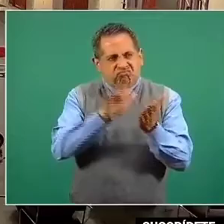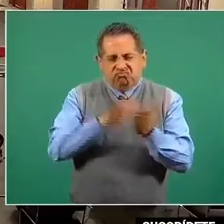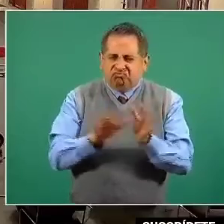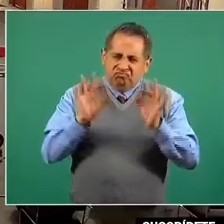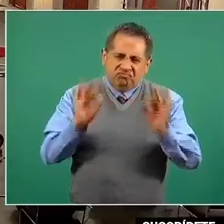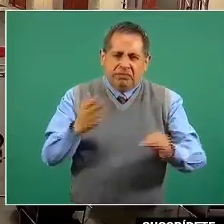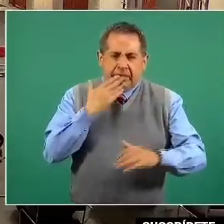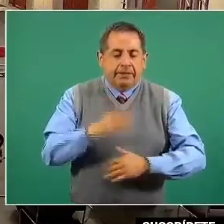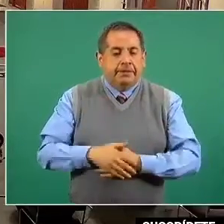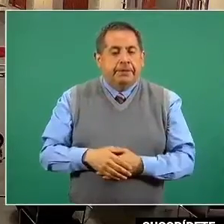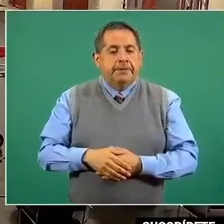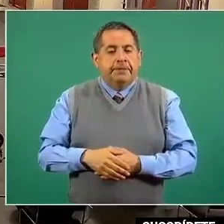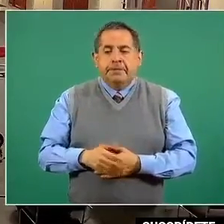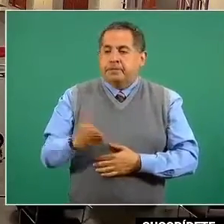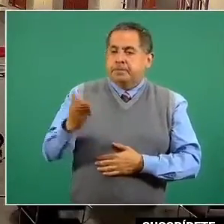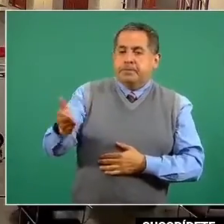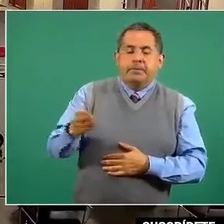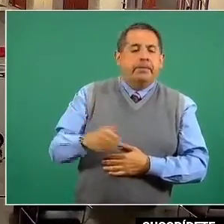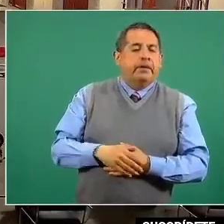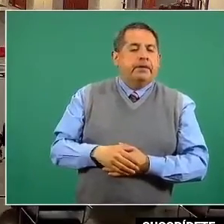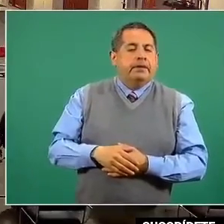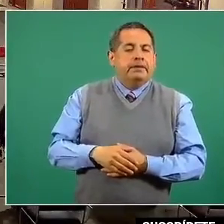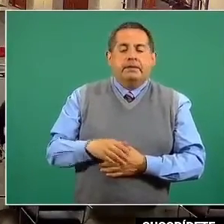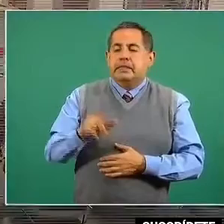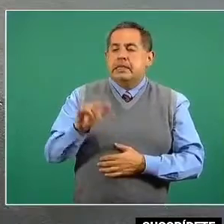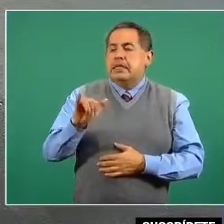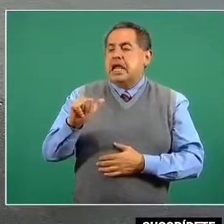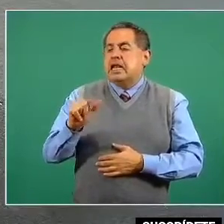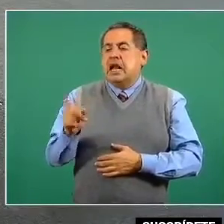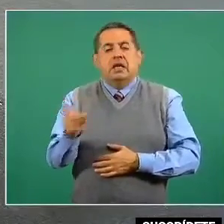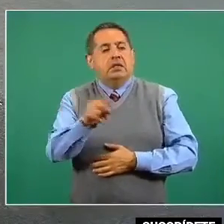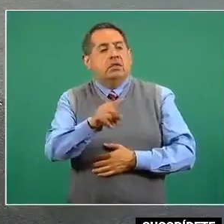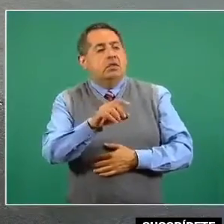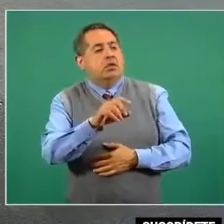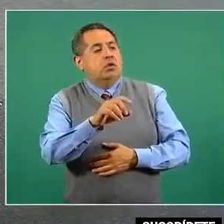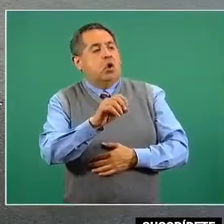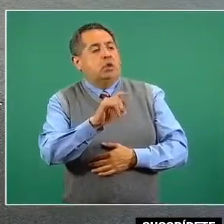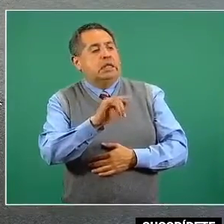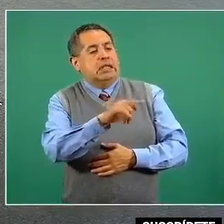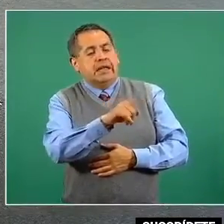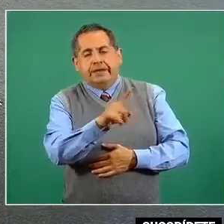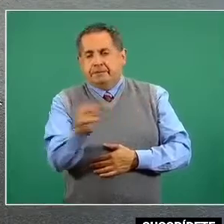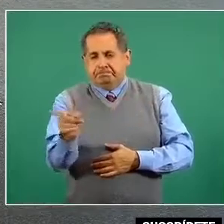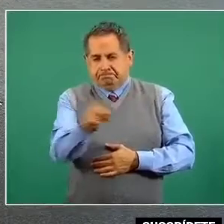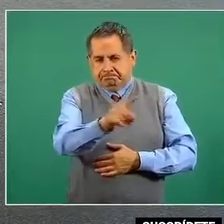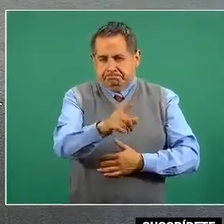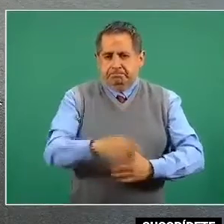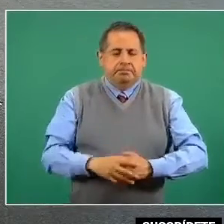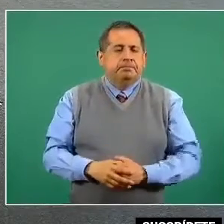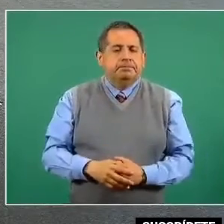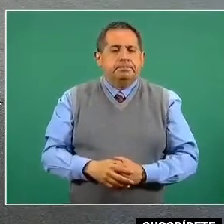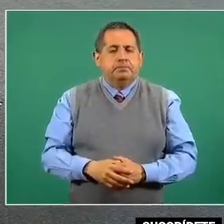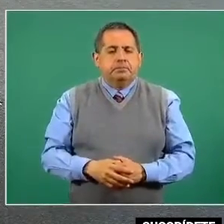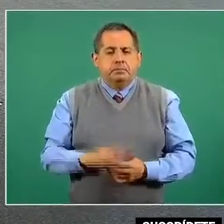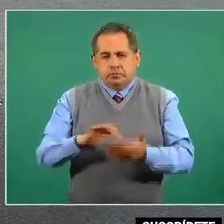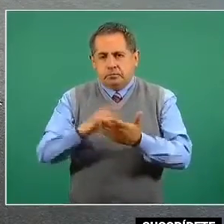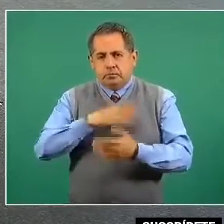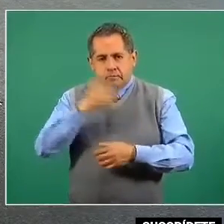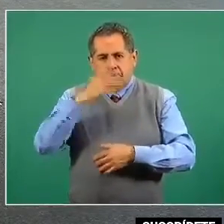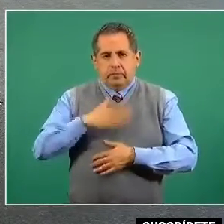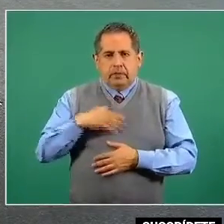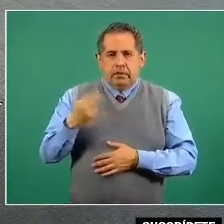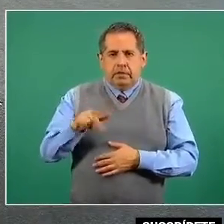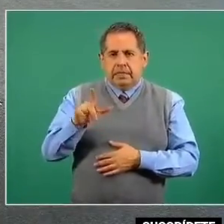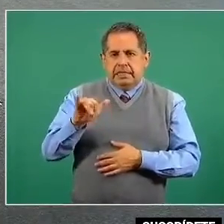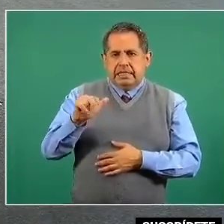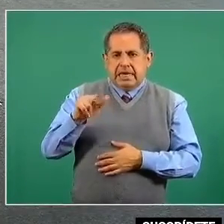Muchas gracias. Liliana Noble de Pulso Saludable, Otilia Carvajal de La Razón y usted. Gracias, buenas noches. Liliana Noble de Pulso